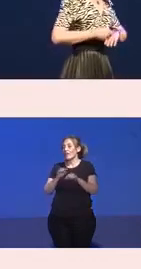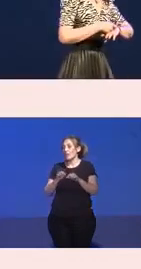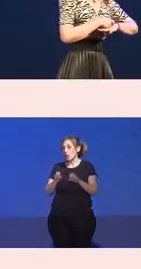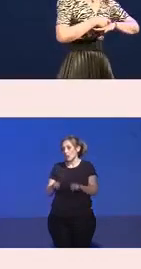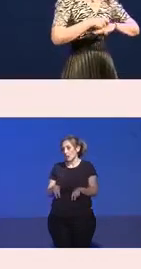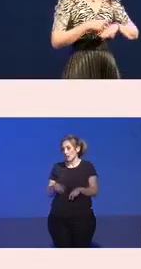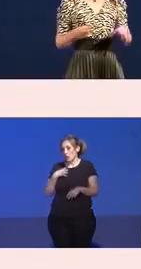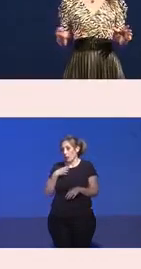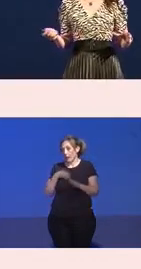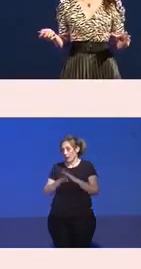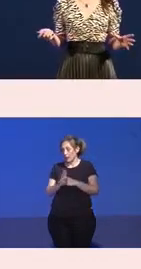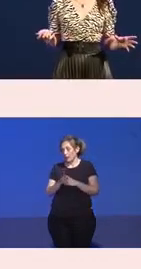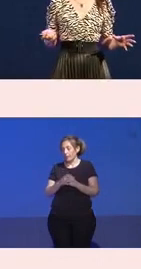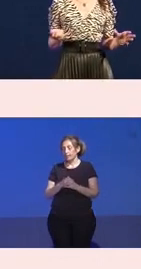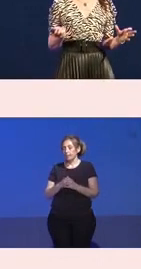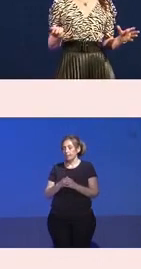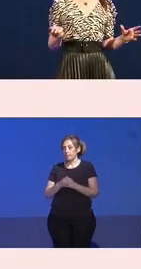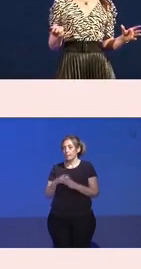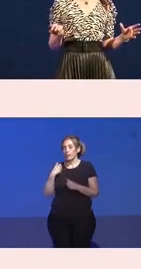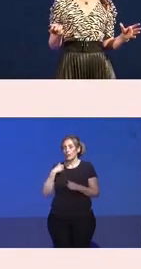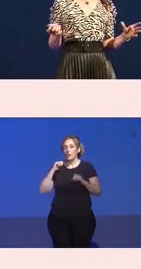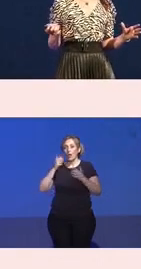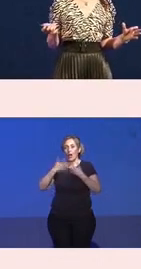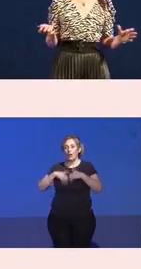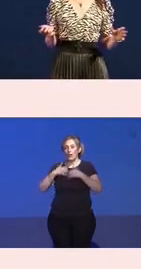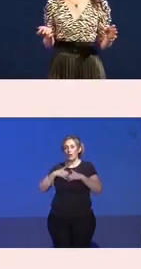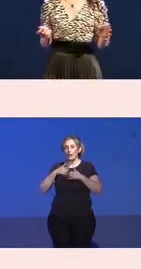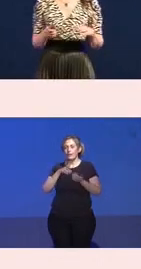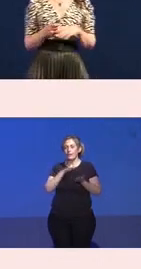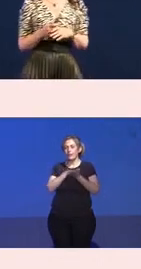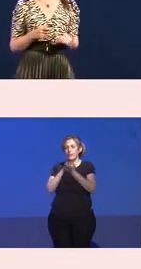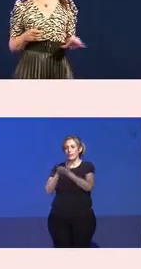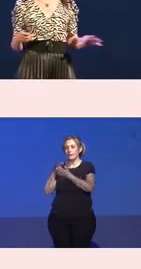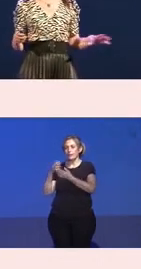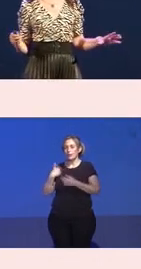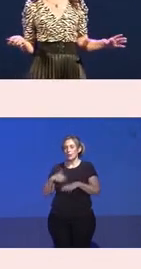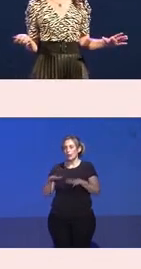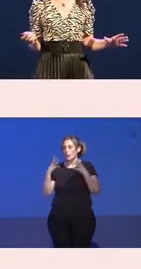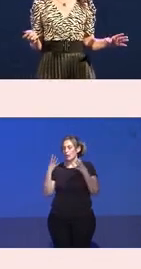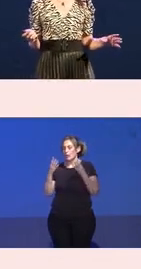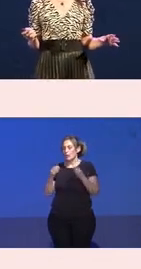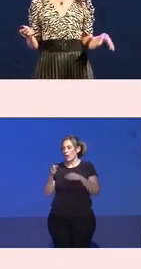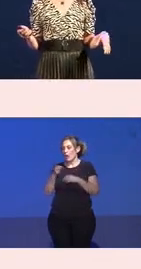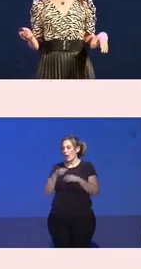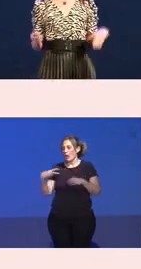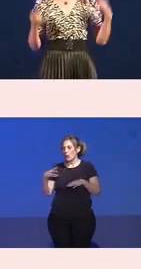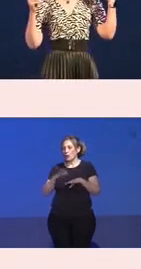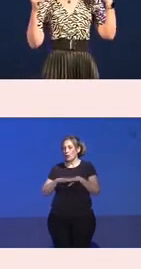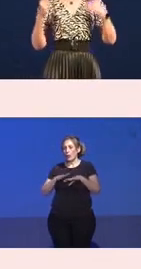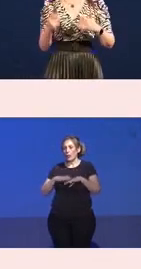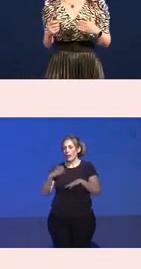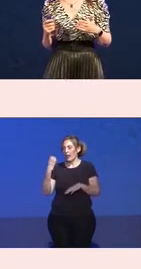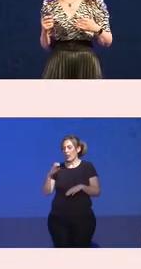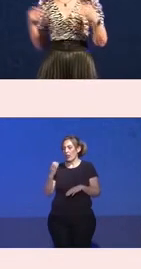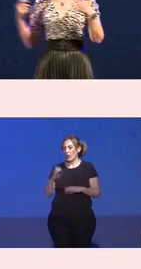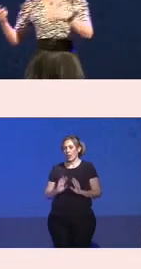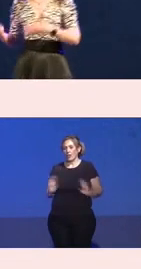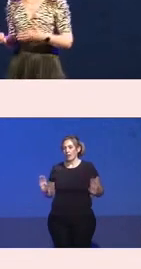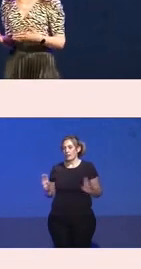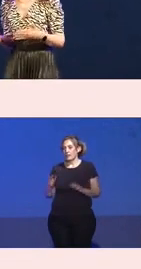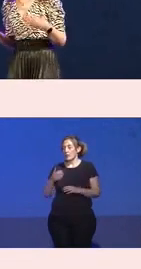infecciosas durante estos años que llevan funcionando las granjas de cadáveres se han producido multitud de resultados para la ciencia y muchos de